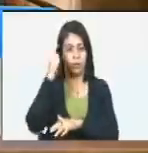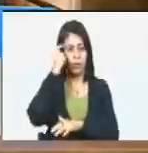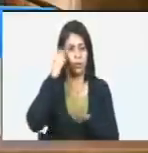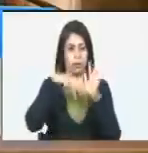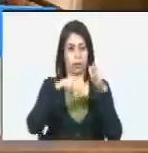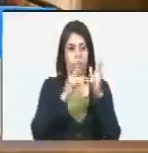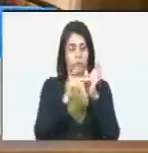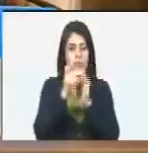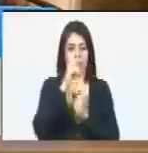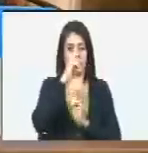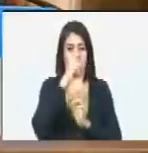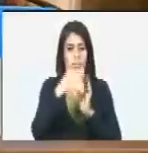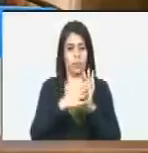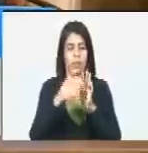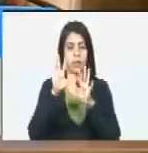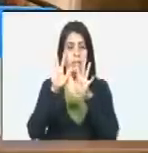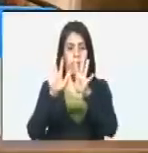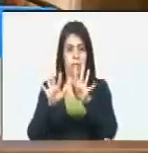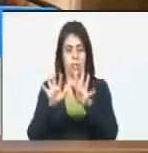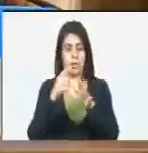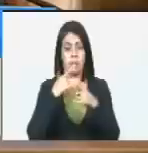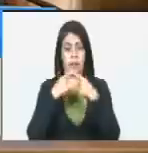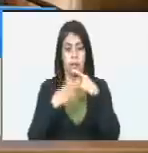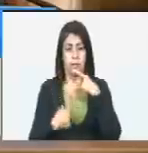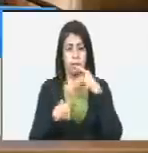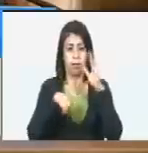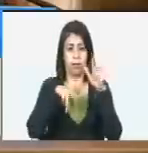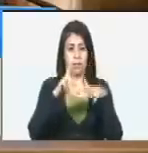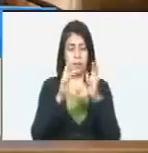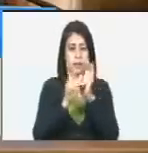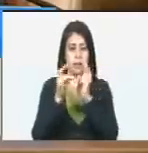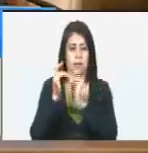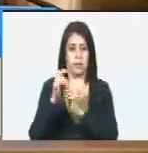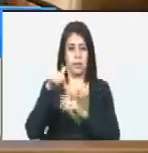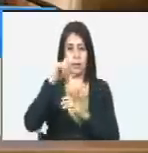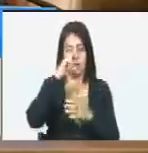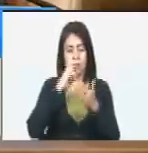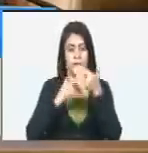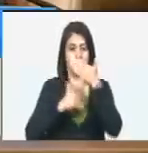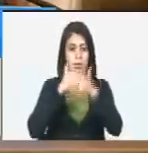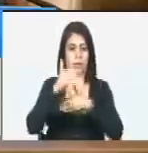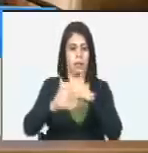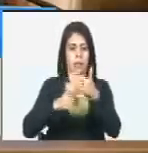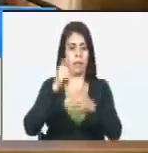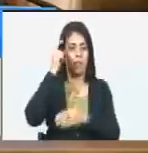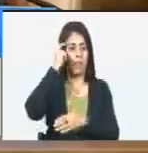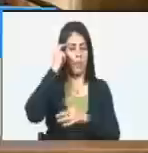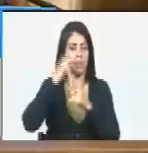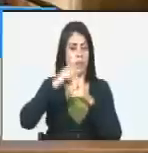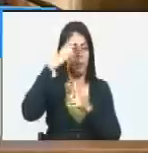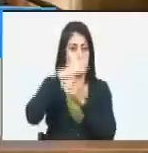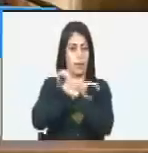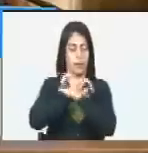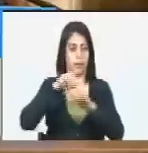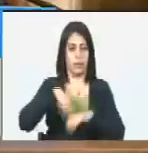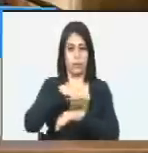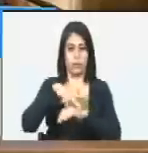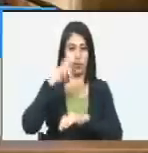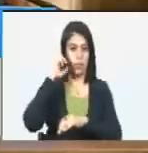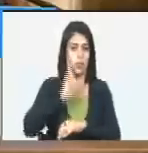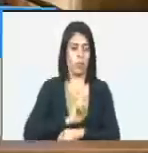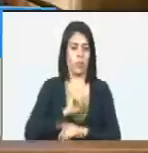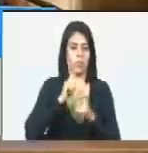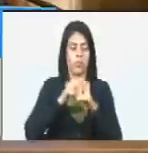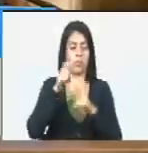de 2010, se declaró el 13 de abril de cada año como Día de la Milicia Nacional Bolivariana, del Pueblo en